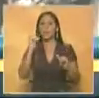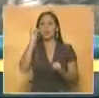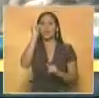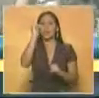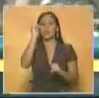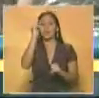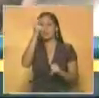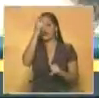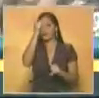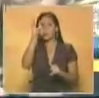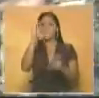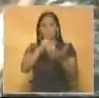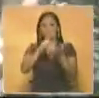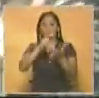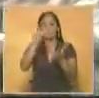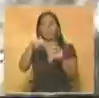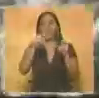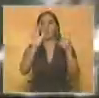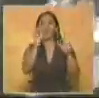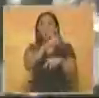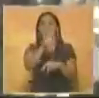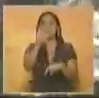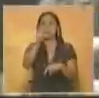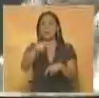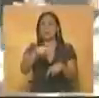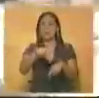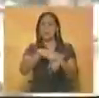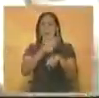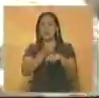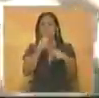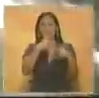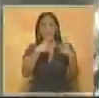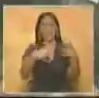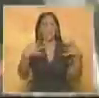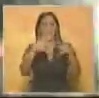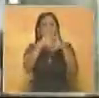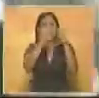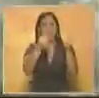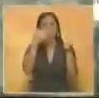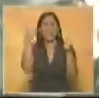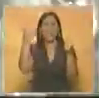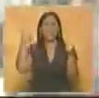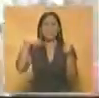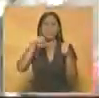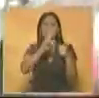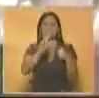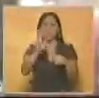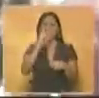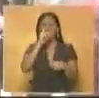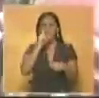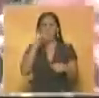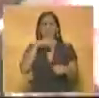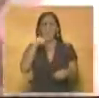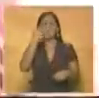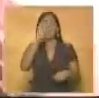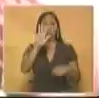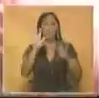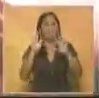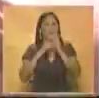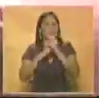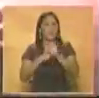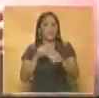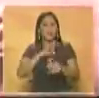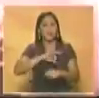Felipe. 8 personas presuntamente involucradas en otra masacre, la de Yumare, ocurrida hace 23 años y en la que fueron asesinados 9